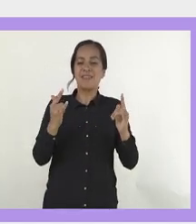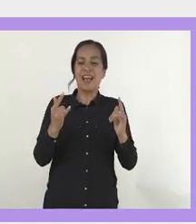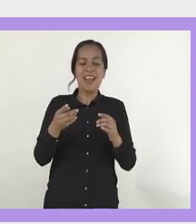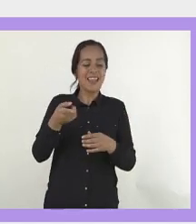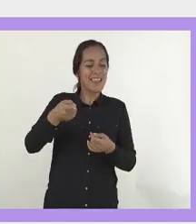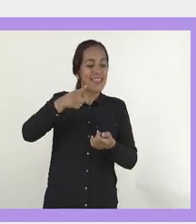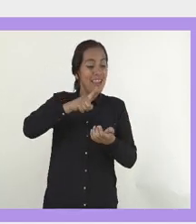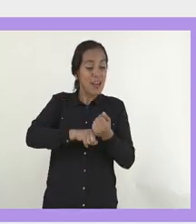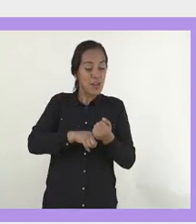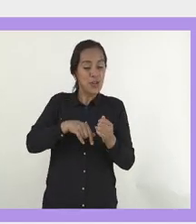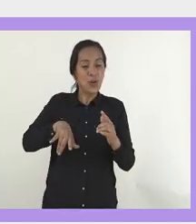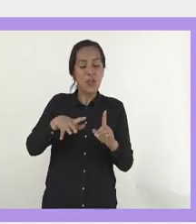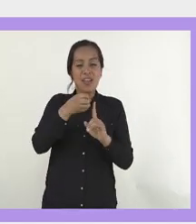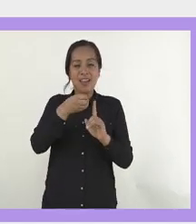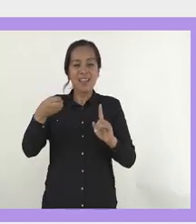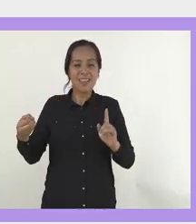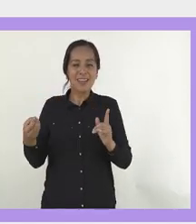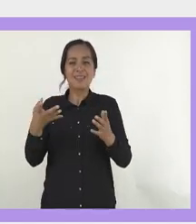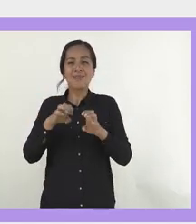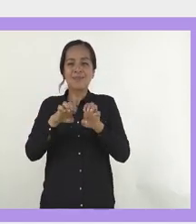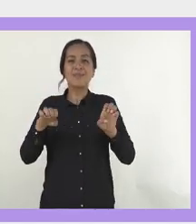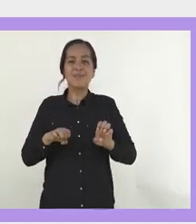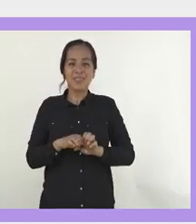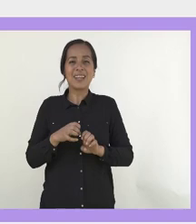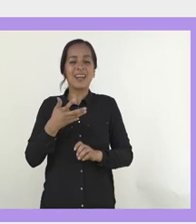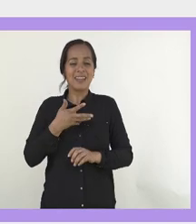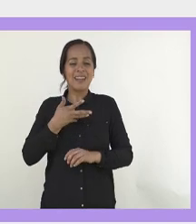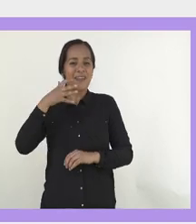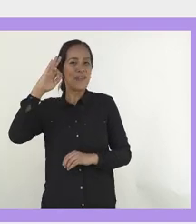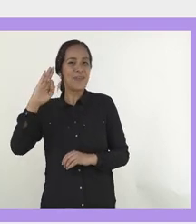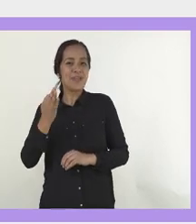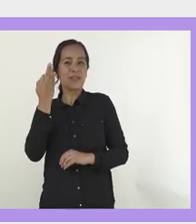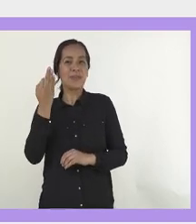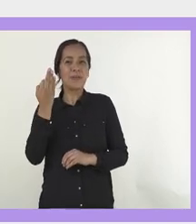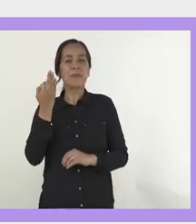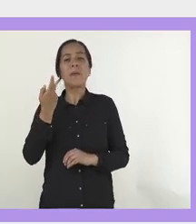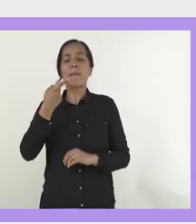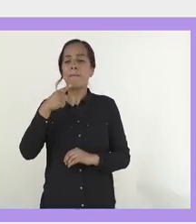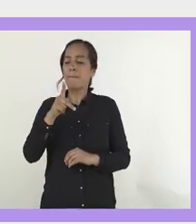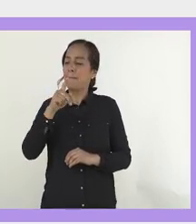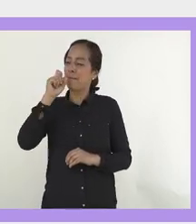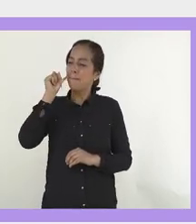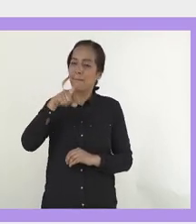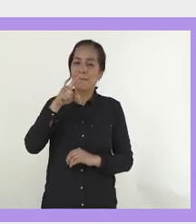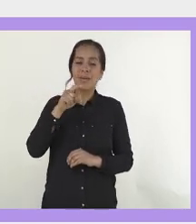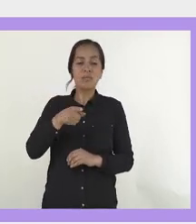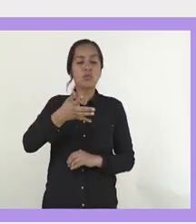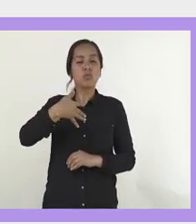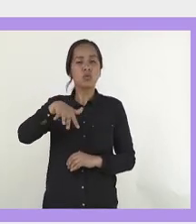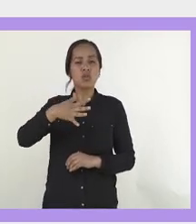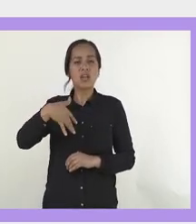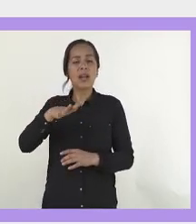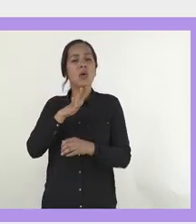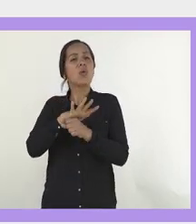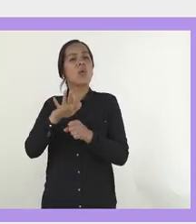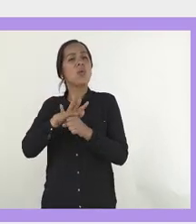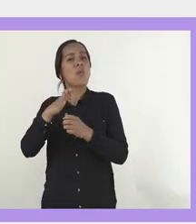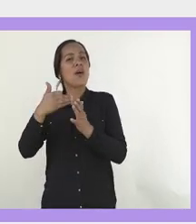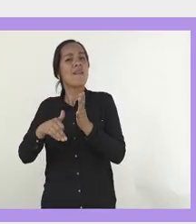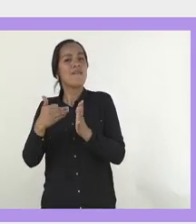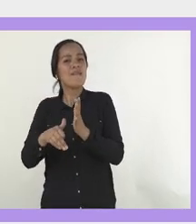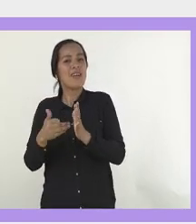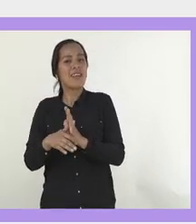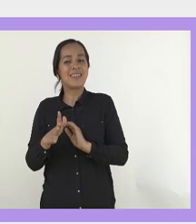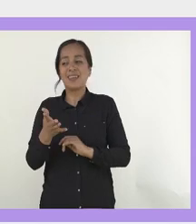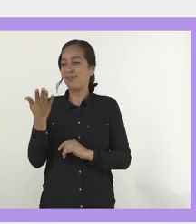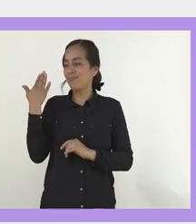lo estructurado que este tiene la federación pero también buscar lo que no y hablábamos de